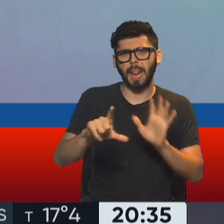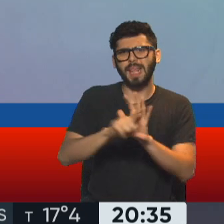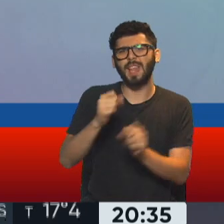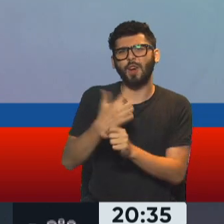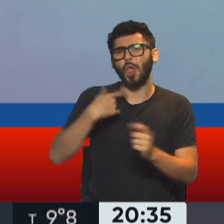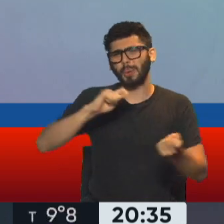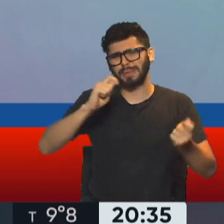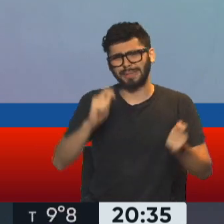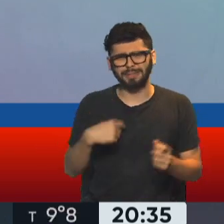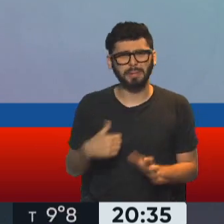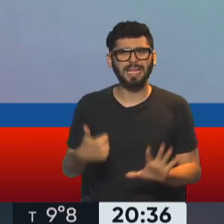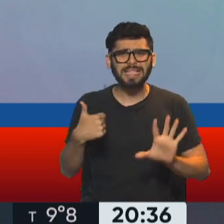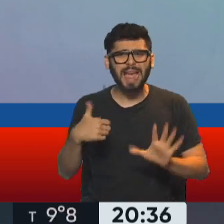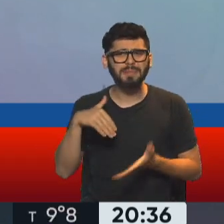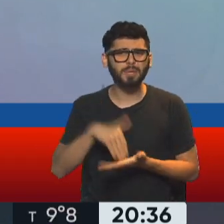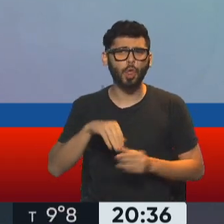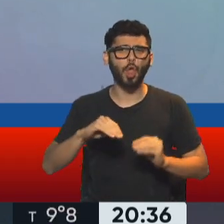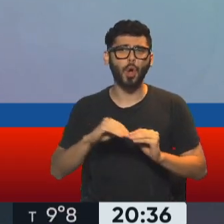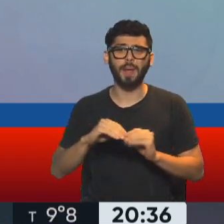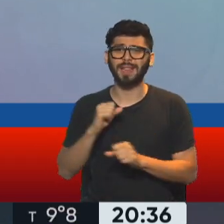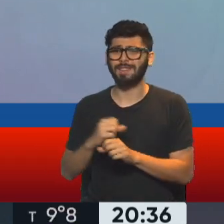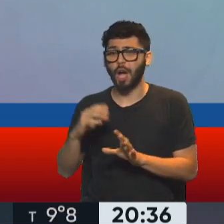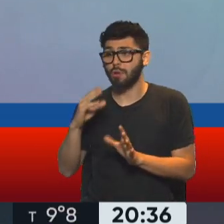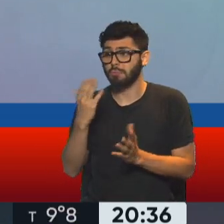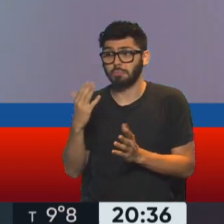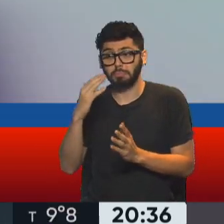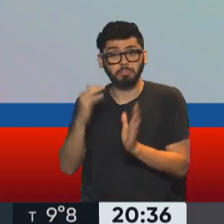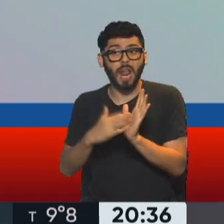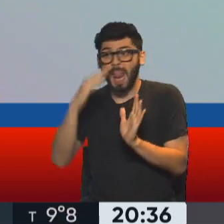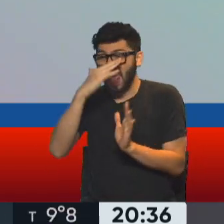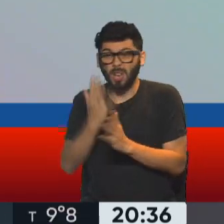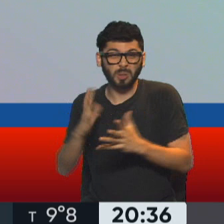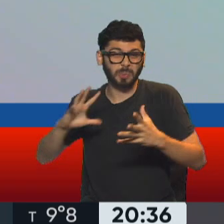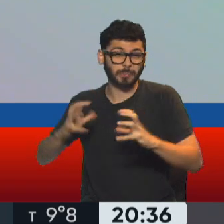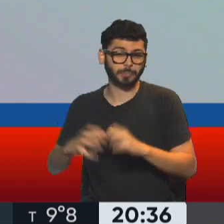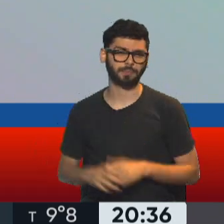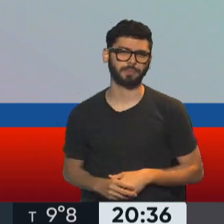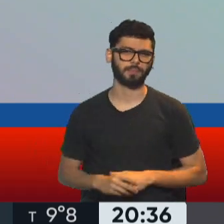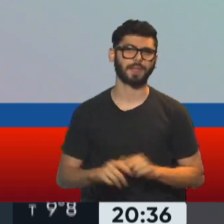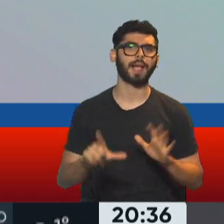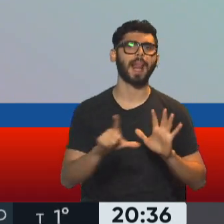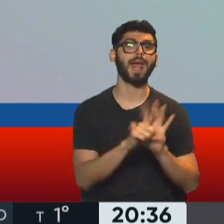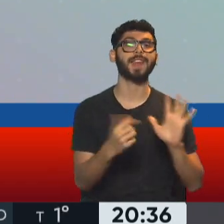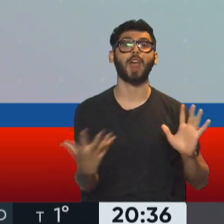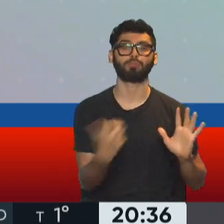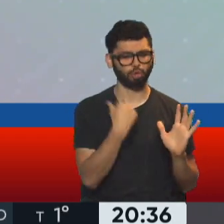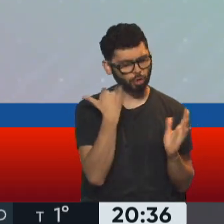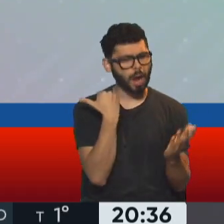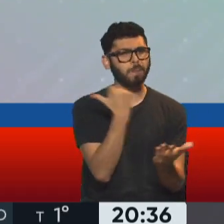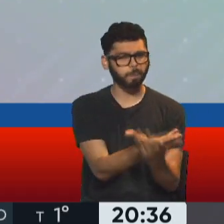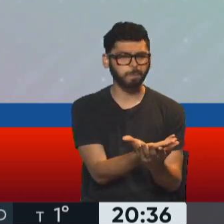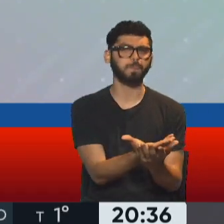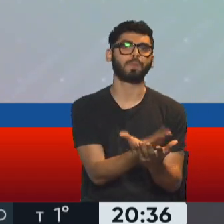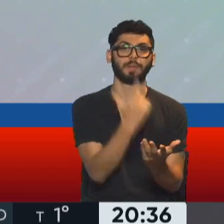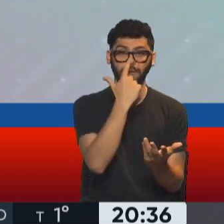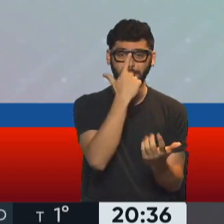porque tenemos 6 millones de compatriotas trabajando en negro totalmente precarizados. Hay una ley de adopción que yo ya he presentado y que